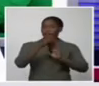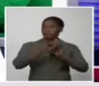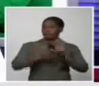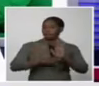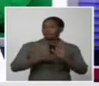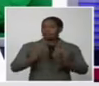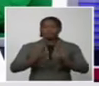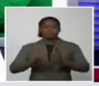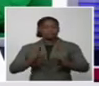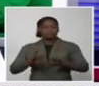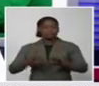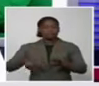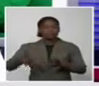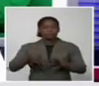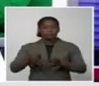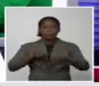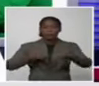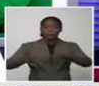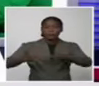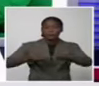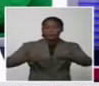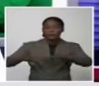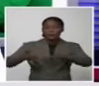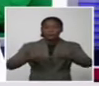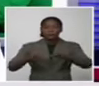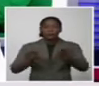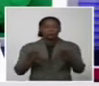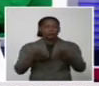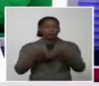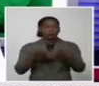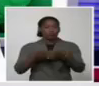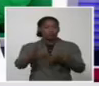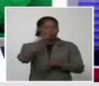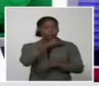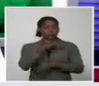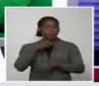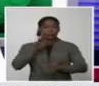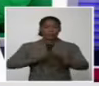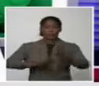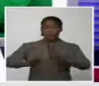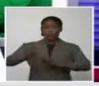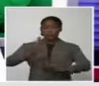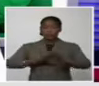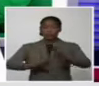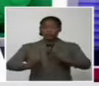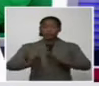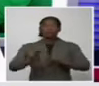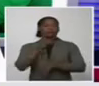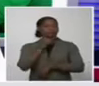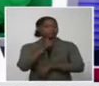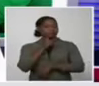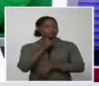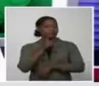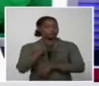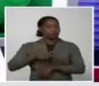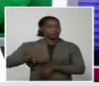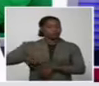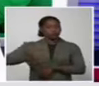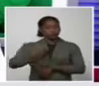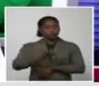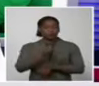están ajustando las acciones por parte del sistema de salud y de todos los organismos, pero